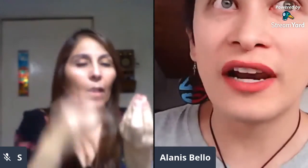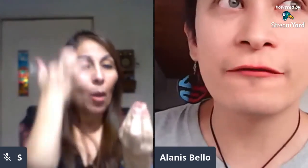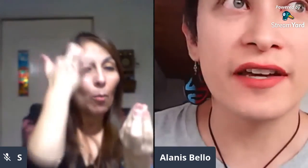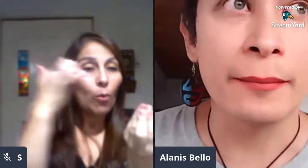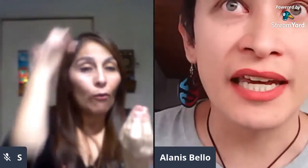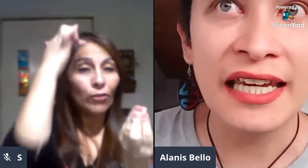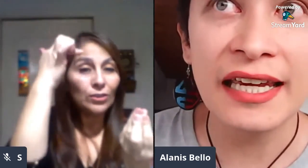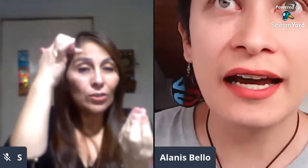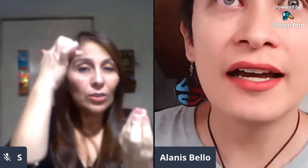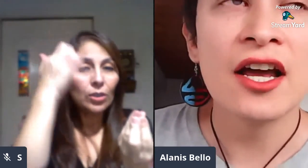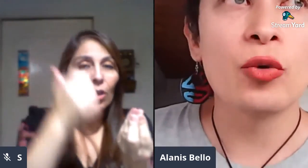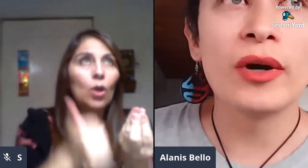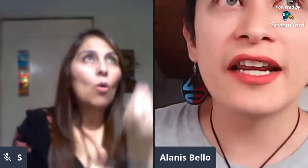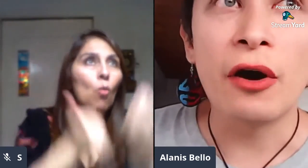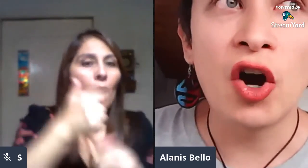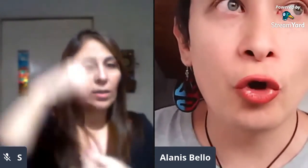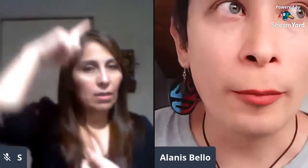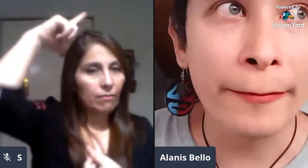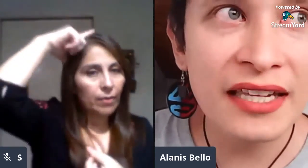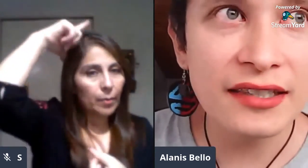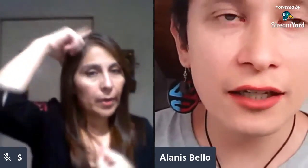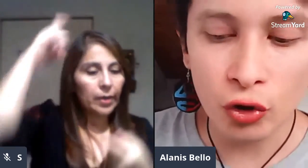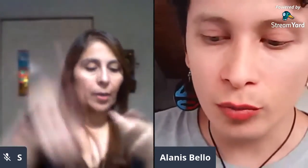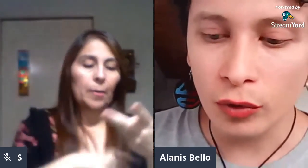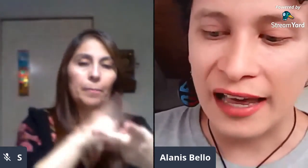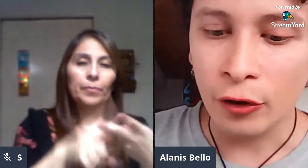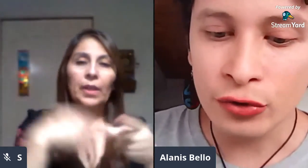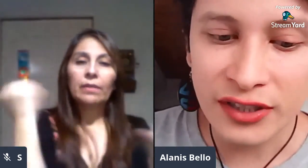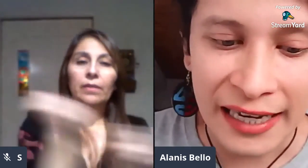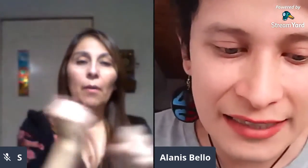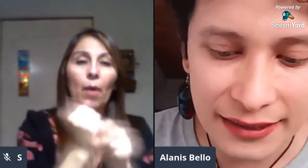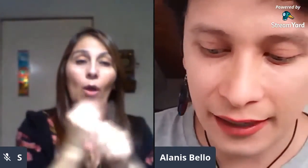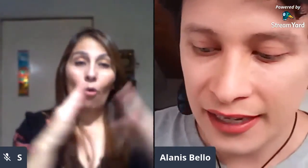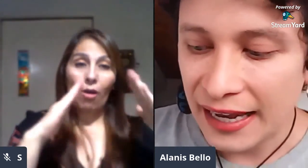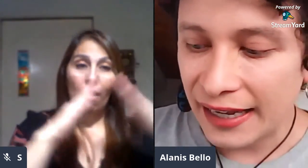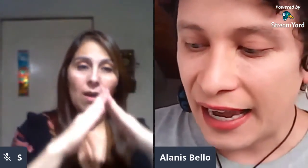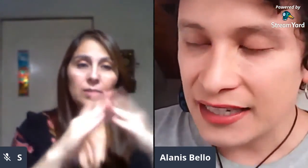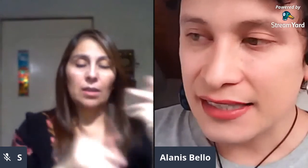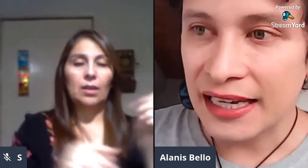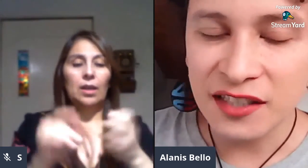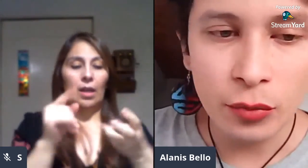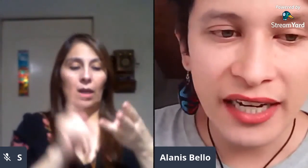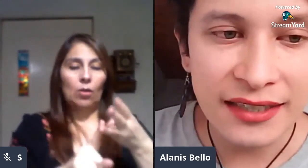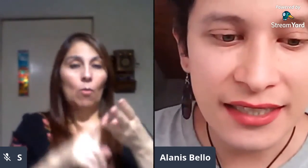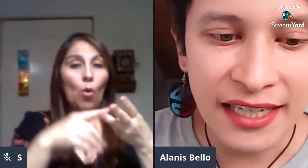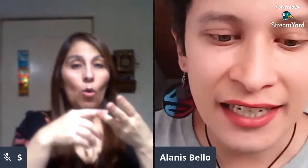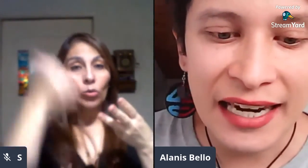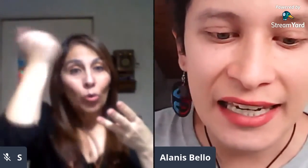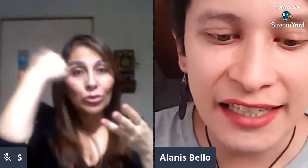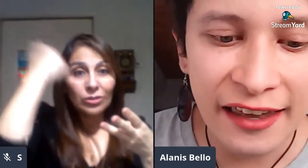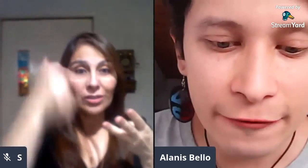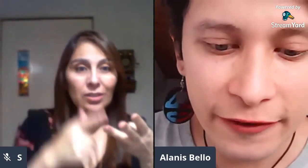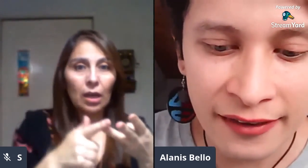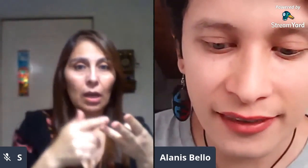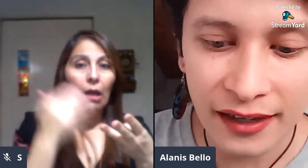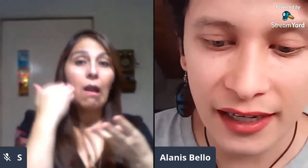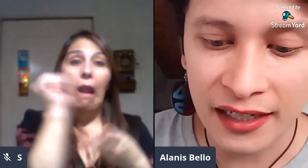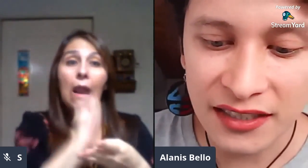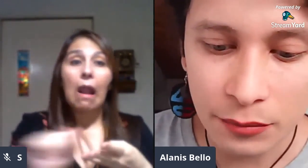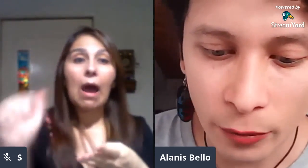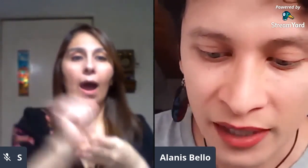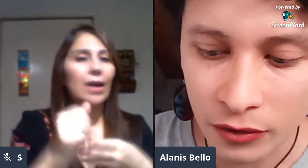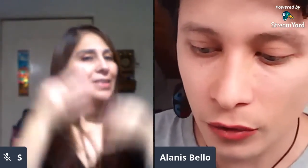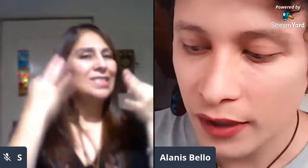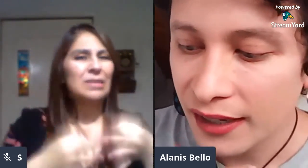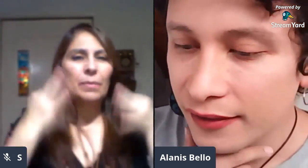feminizadas, como la enfermería, como el trabajo doméstico, como la docencia, que hace que las mujeres estén en la línea de frente